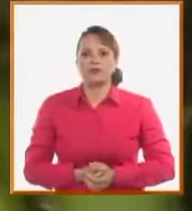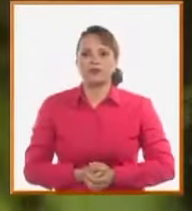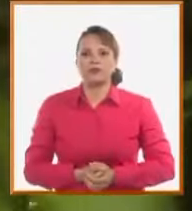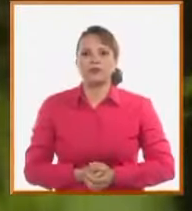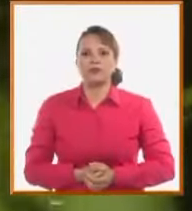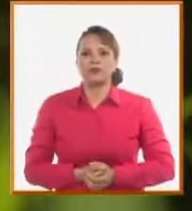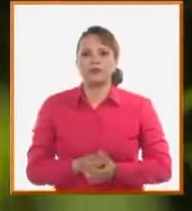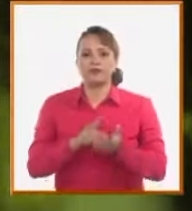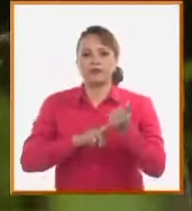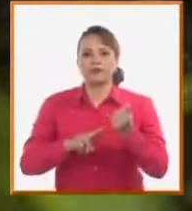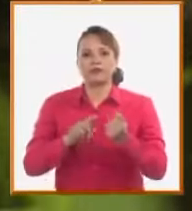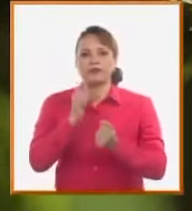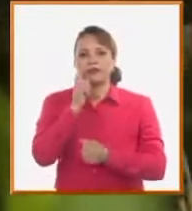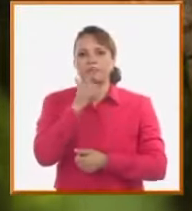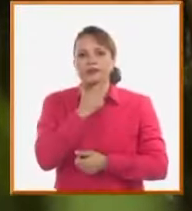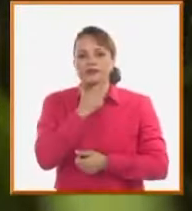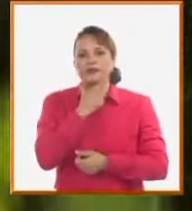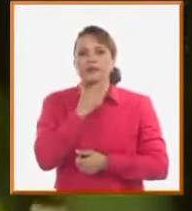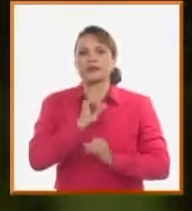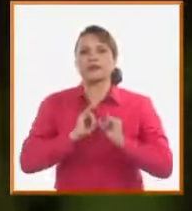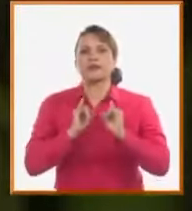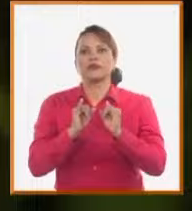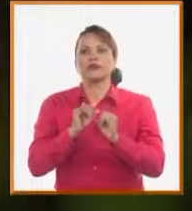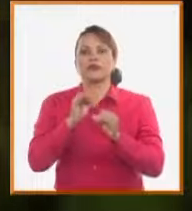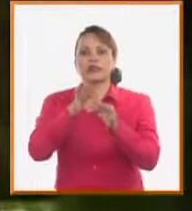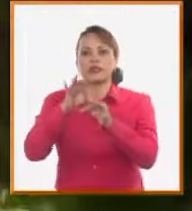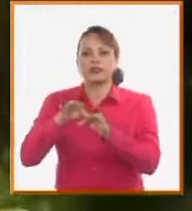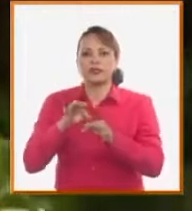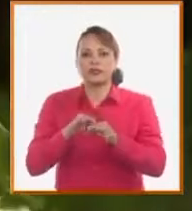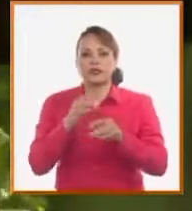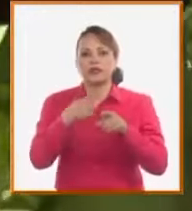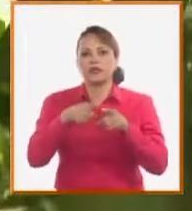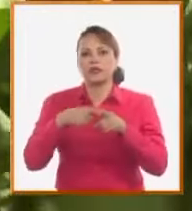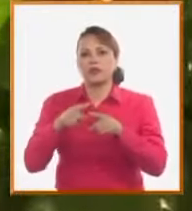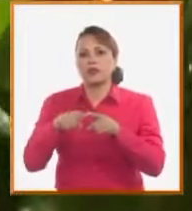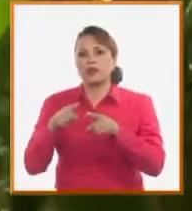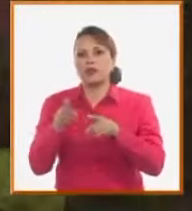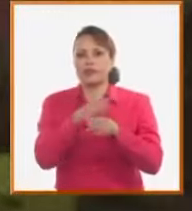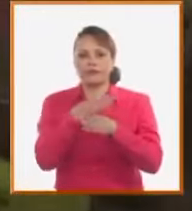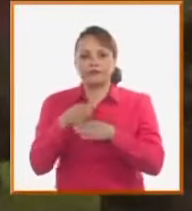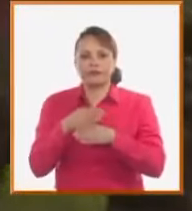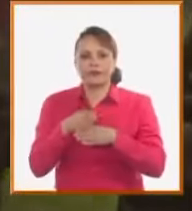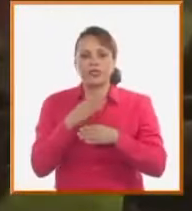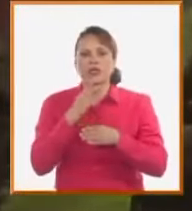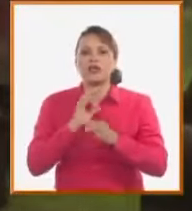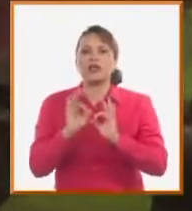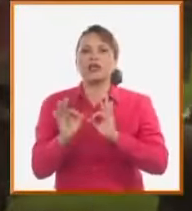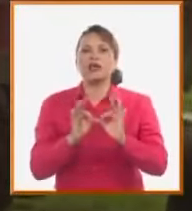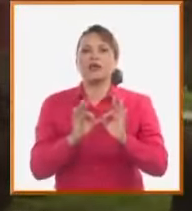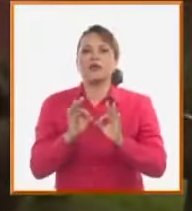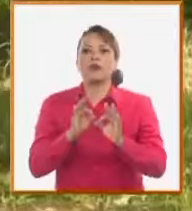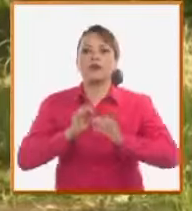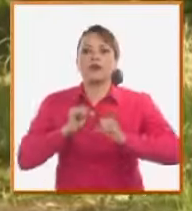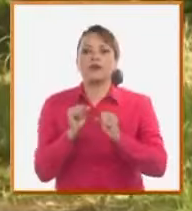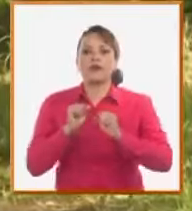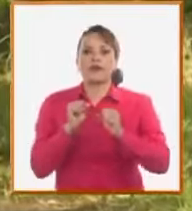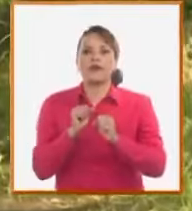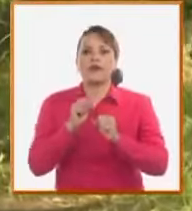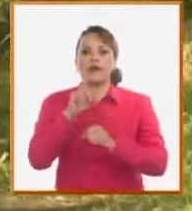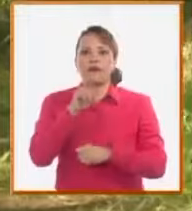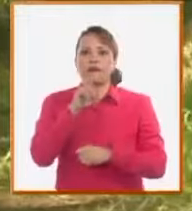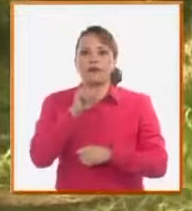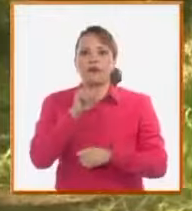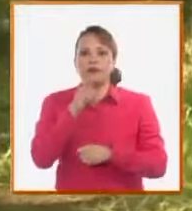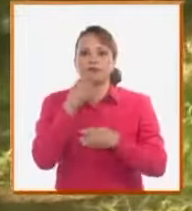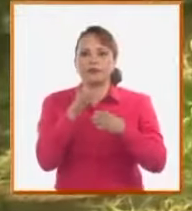La provincia vileña registró un incremento de la siembra en los cultivos varios, caña y la crianza vacuna y avícola, influenciado por la aplicación